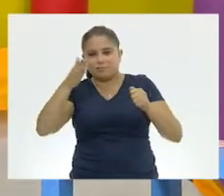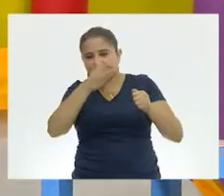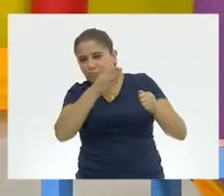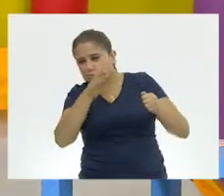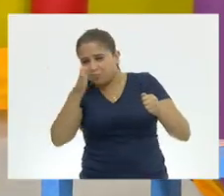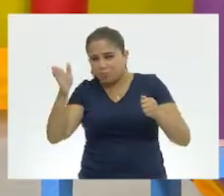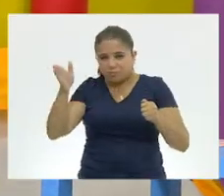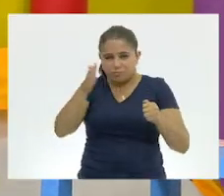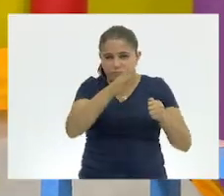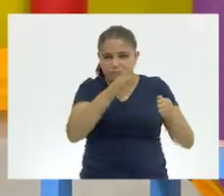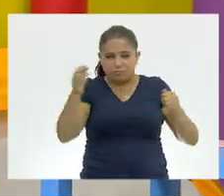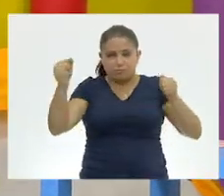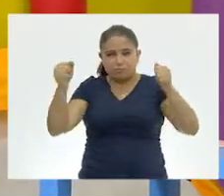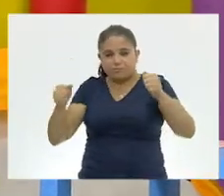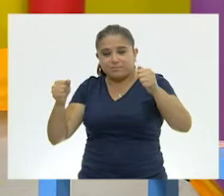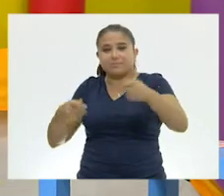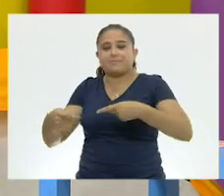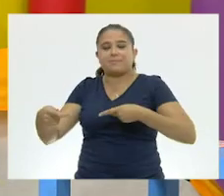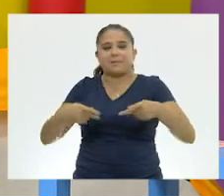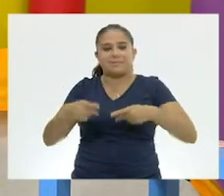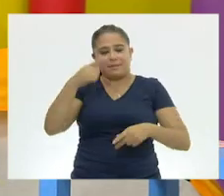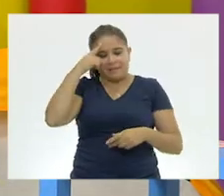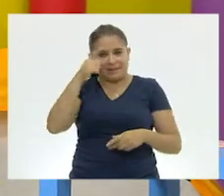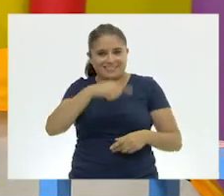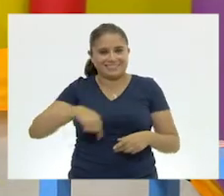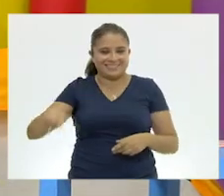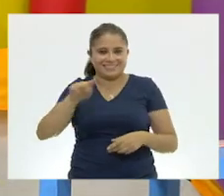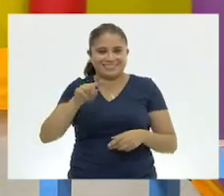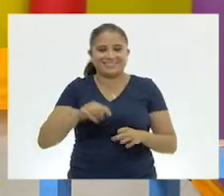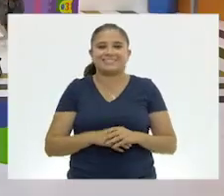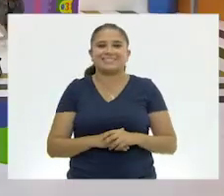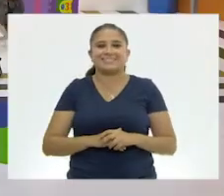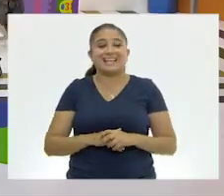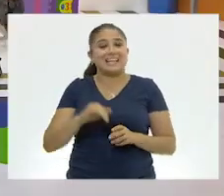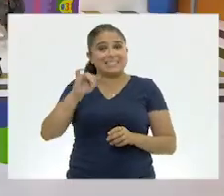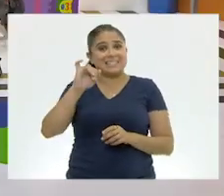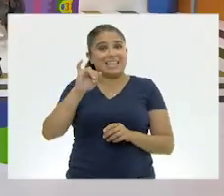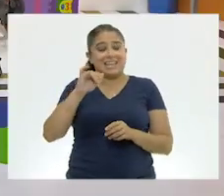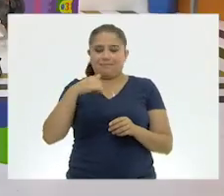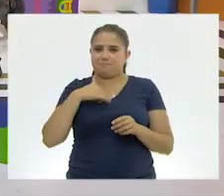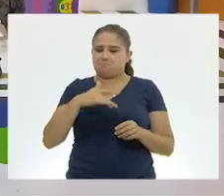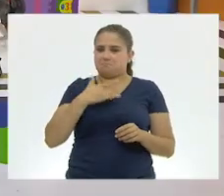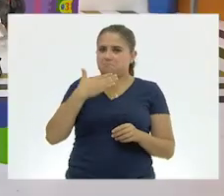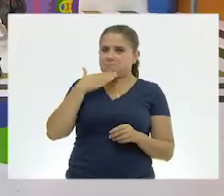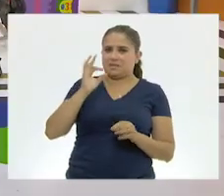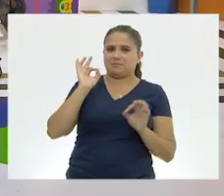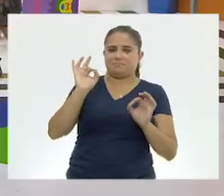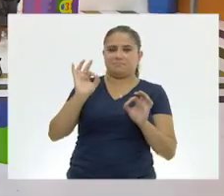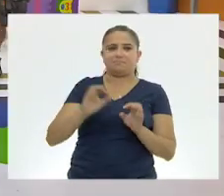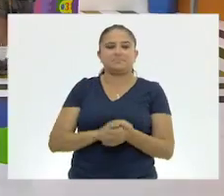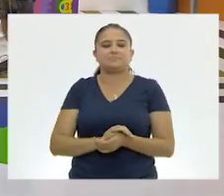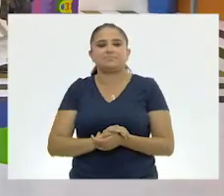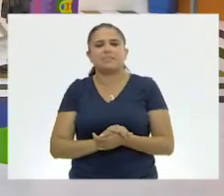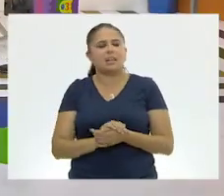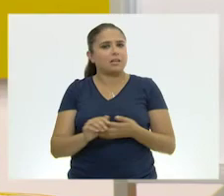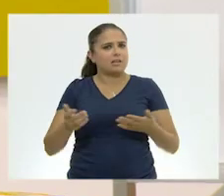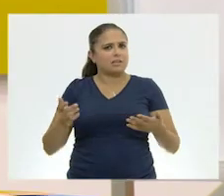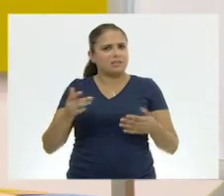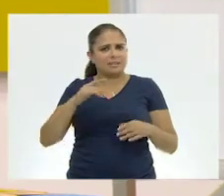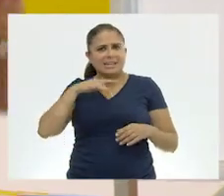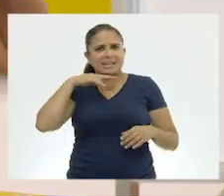decía nuestro tío Azael, y preparamos también nuestros juegos. Sí, me parece muy bien. Oye, pero